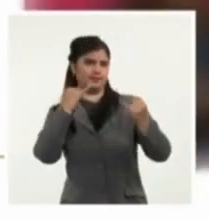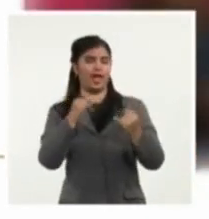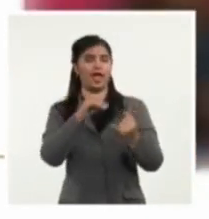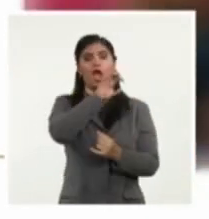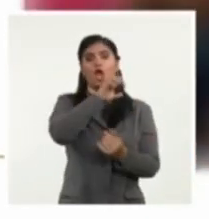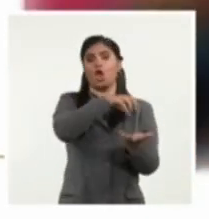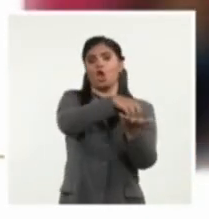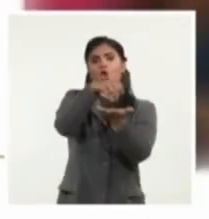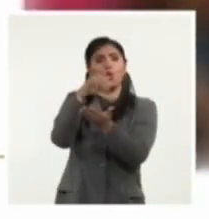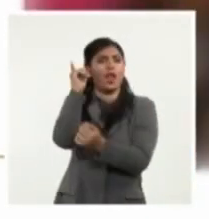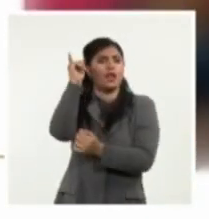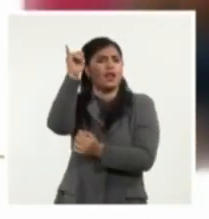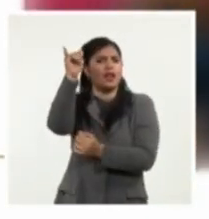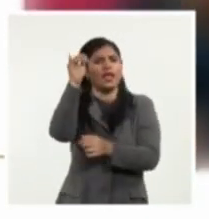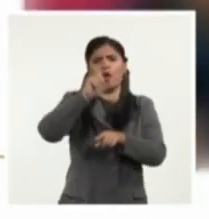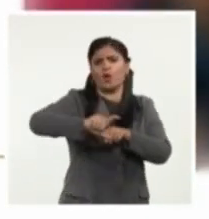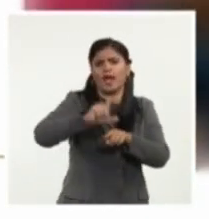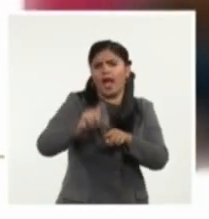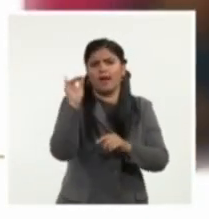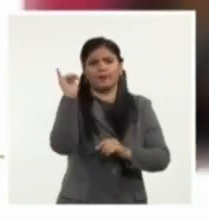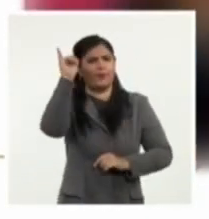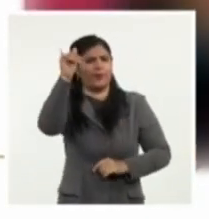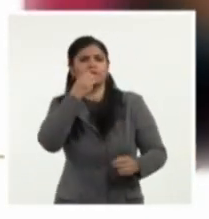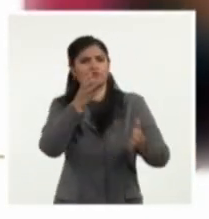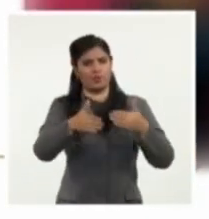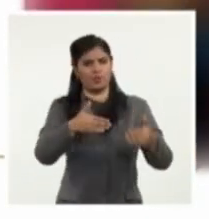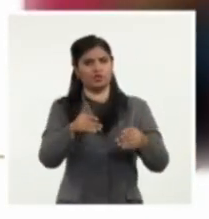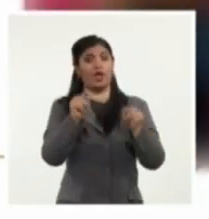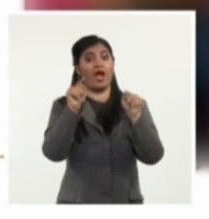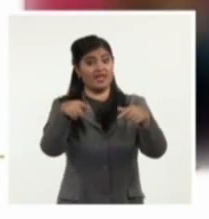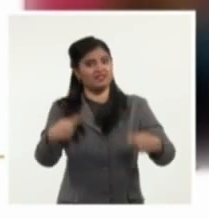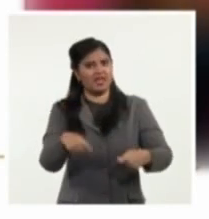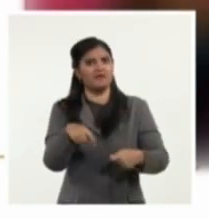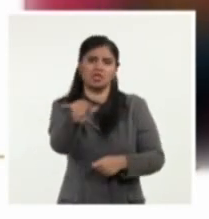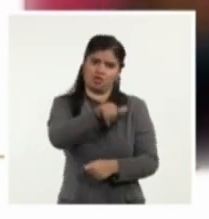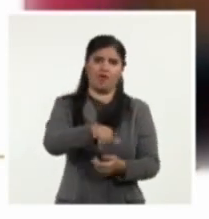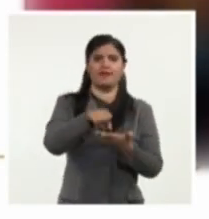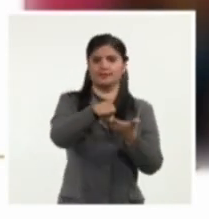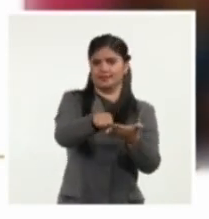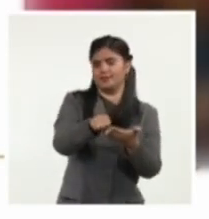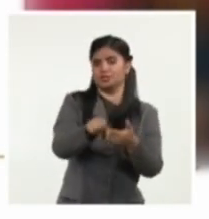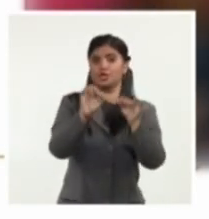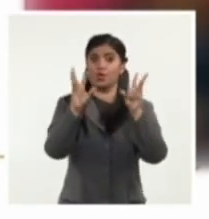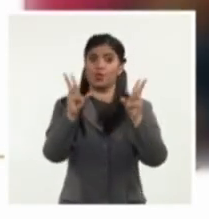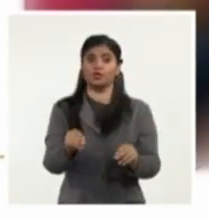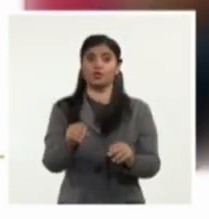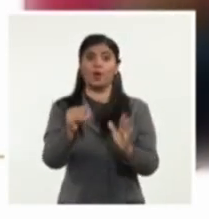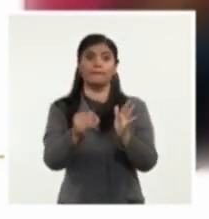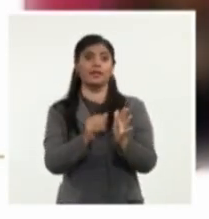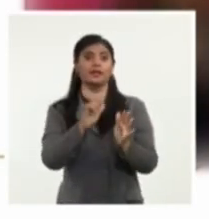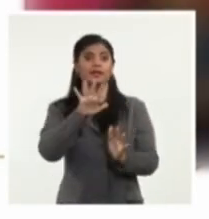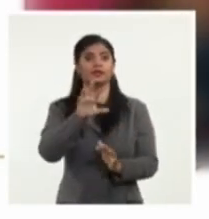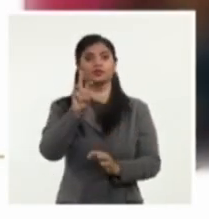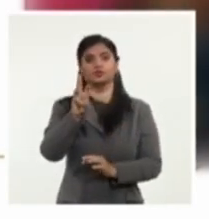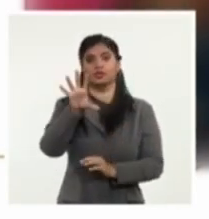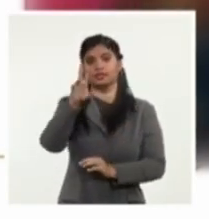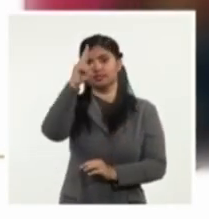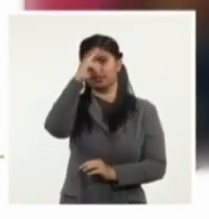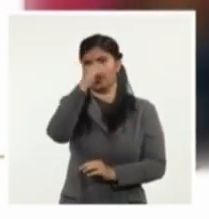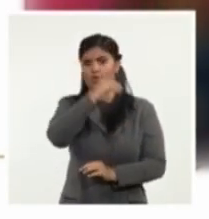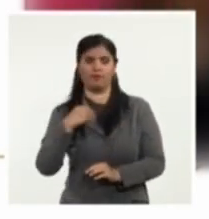y de alta marginación y difícil acceso. En total se ofertaron 1,535 vacantes de médicos generales,